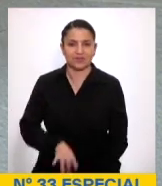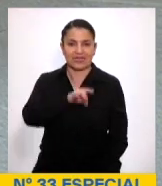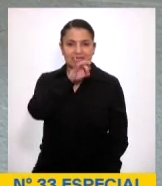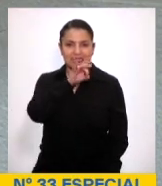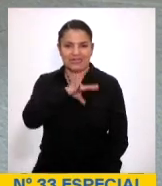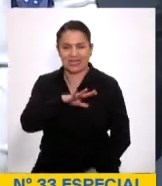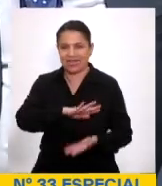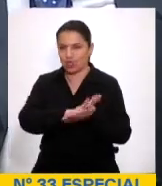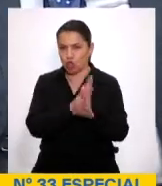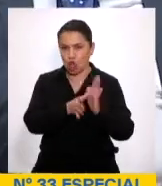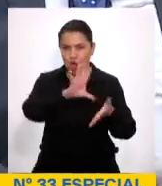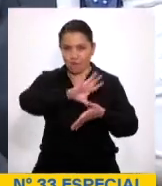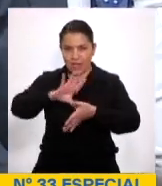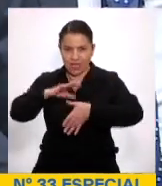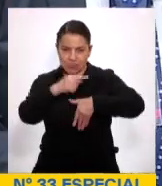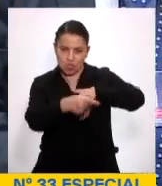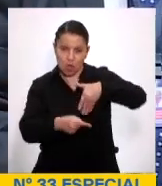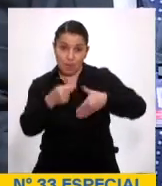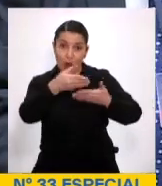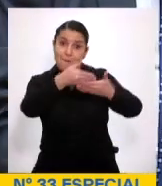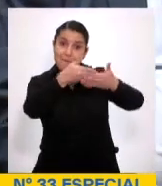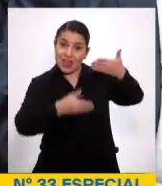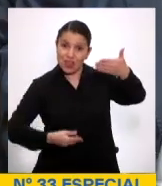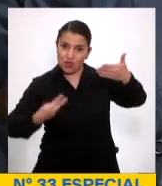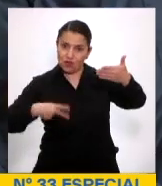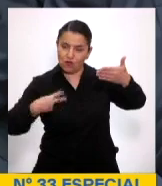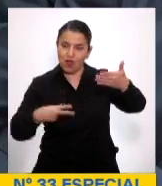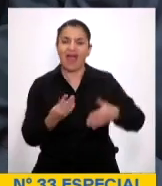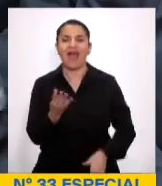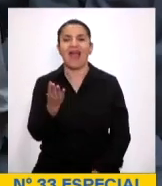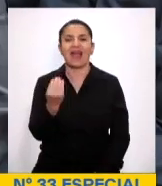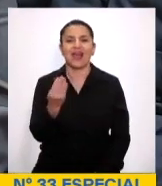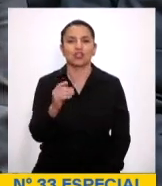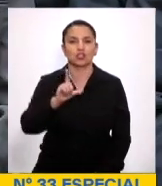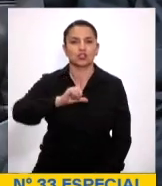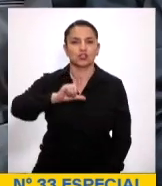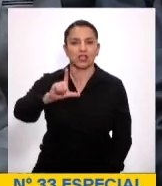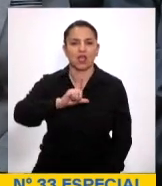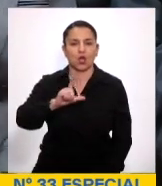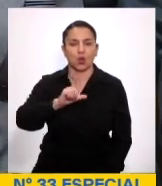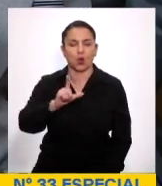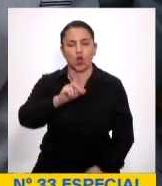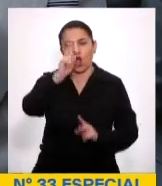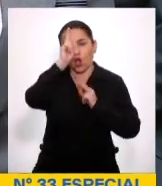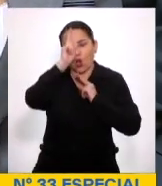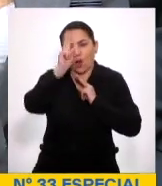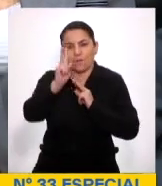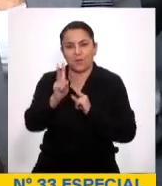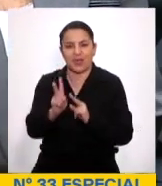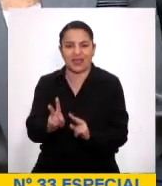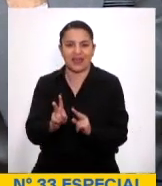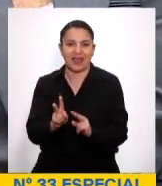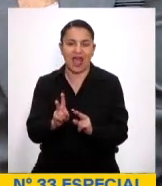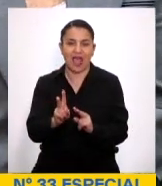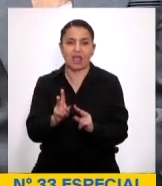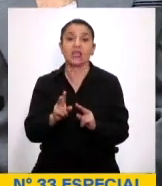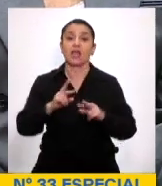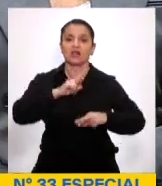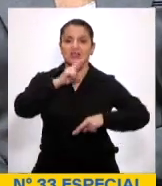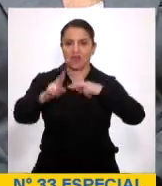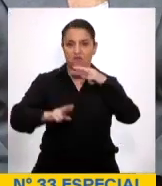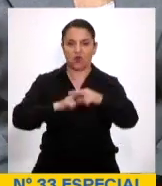como en toda América los periódicos cada 14 de Julio rendían sendos homenajes a los preceptos de la Revolución